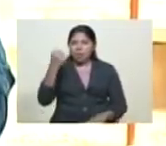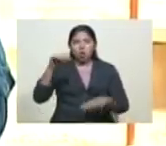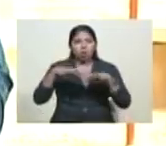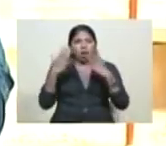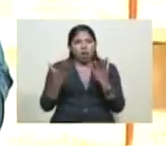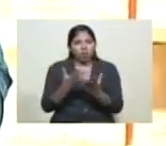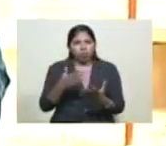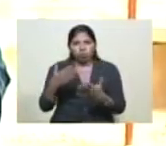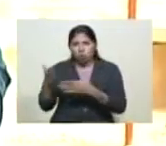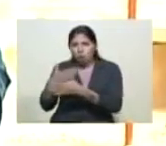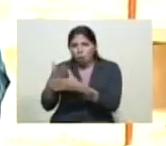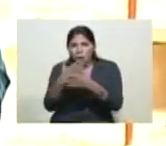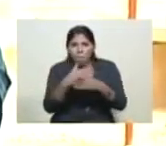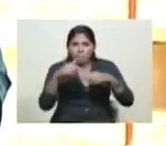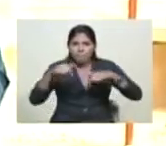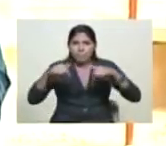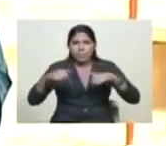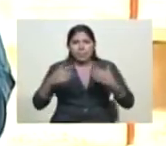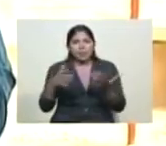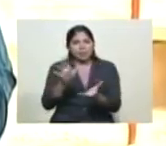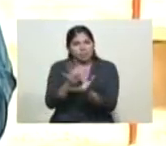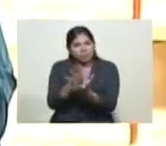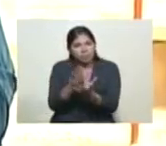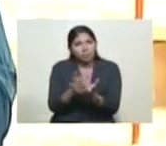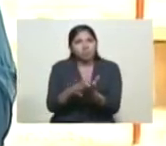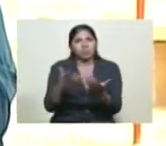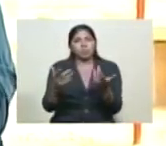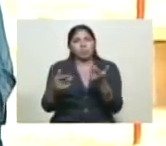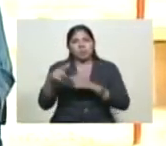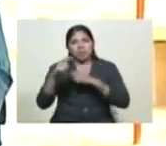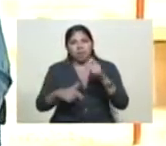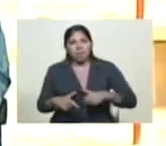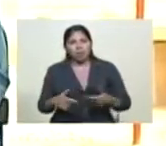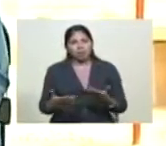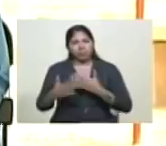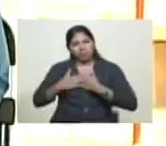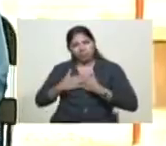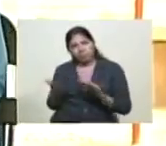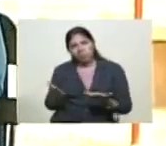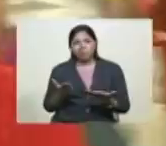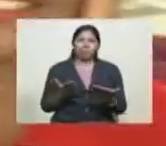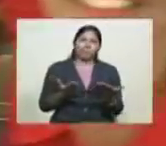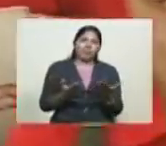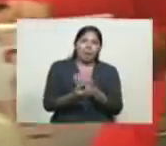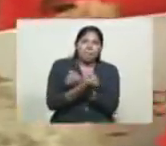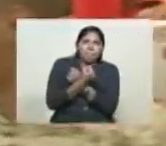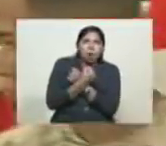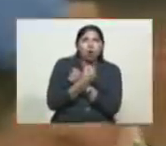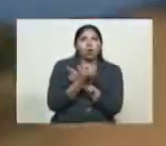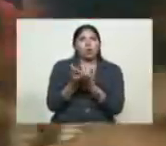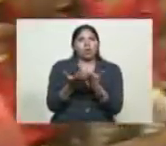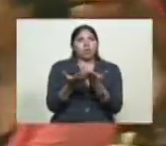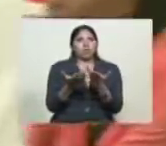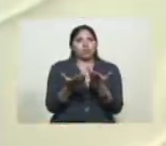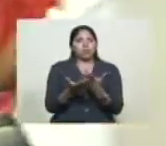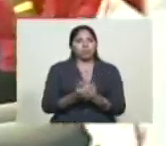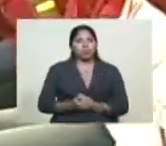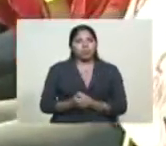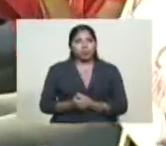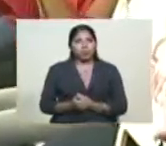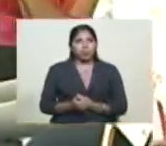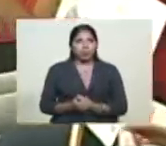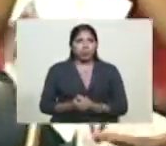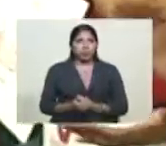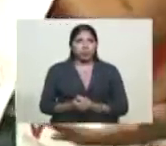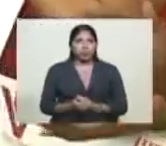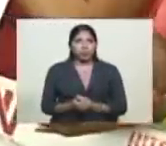pueblo del mundo, el pueblo neospartano, pueblo de hospitalidad, de amor. Yo quisiera que